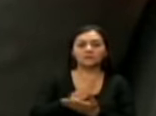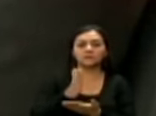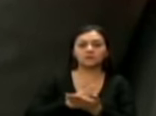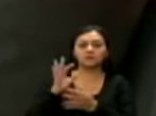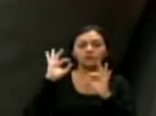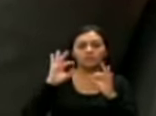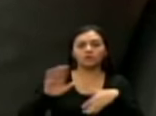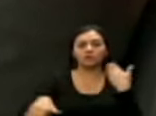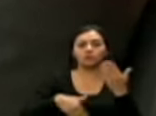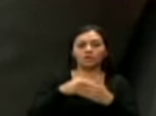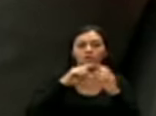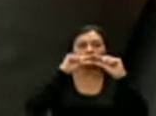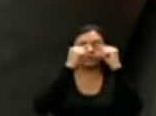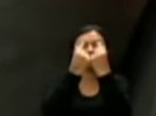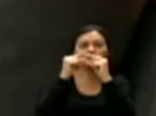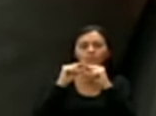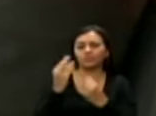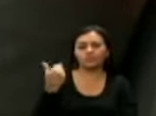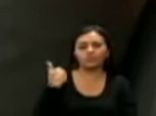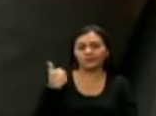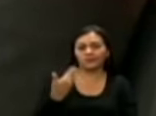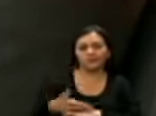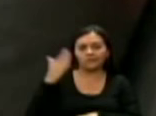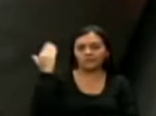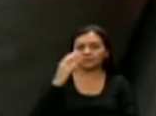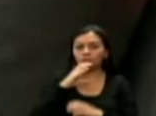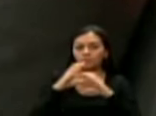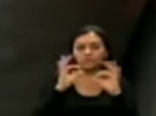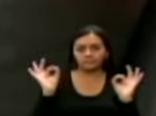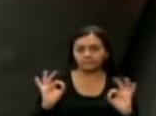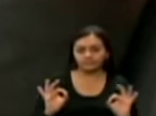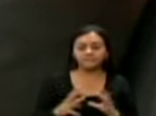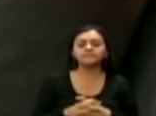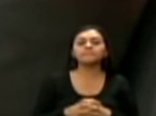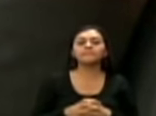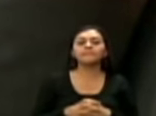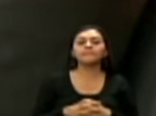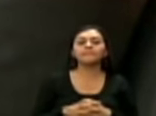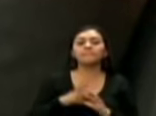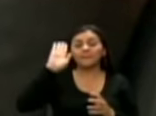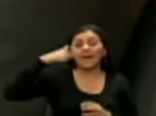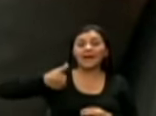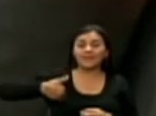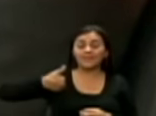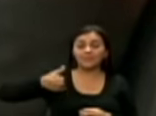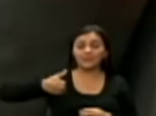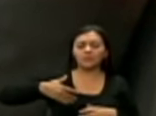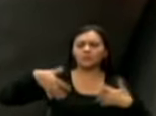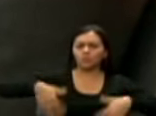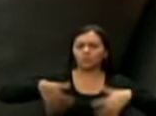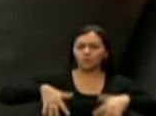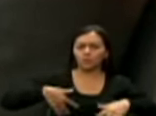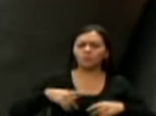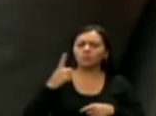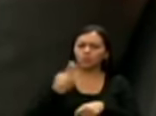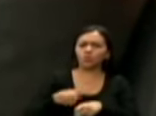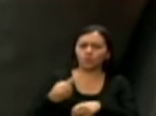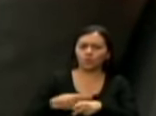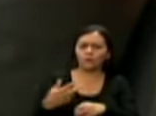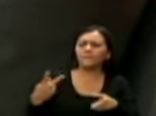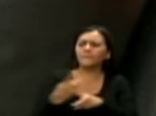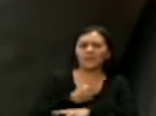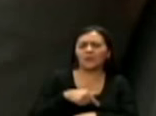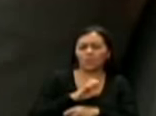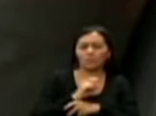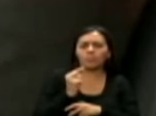a diferentes sectores que antes no tenían en la comunicación. La pelea en Argentina, sin embargo, es bastante fuerte, bastante dura